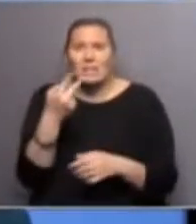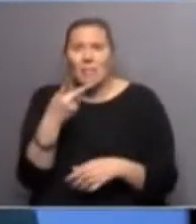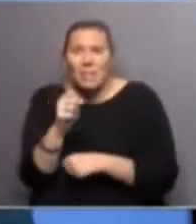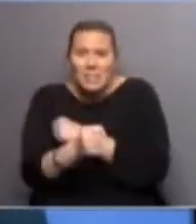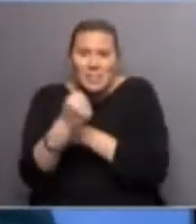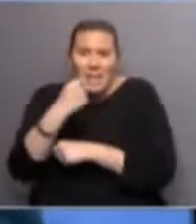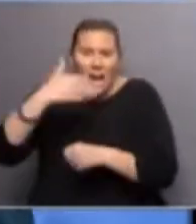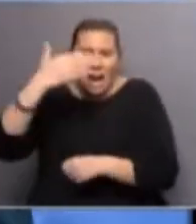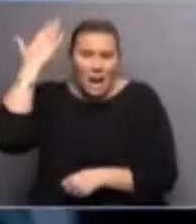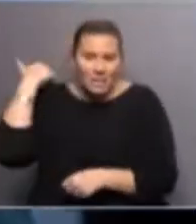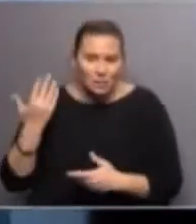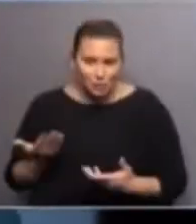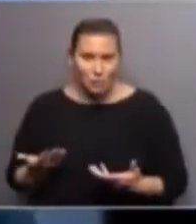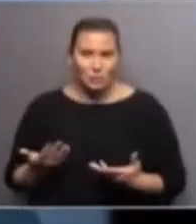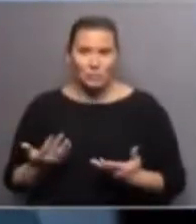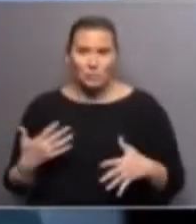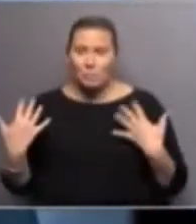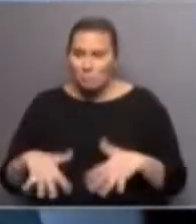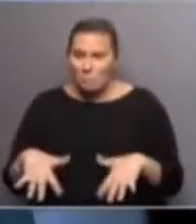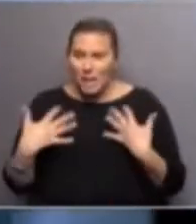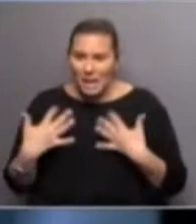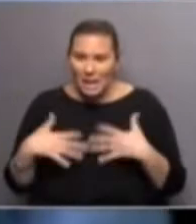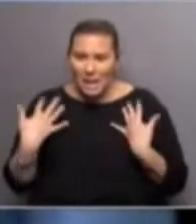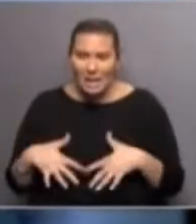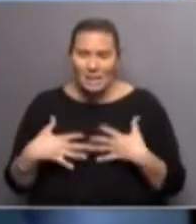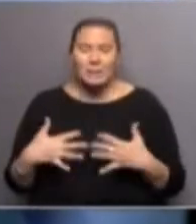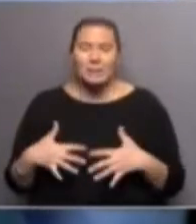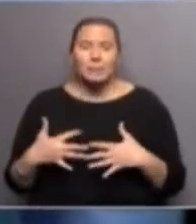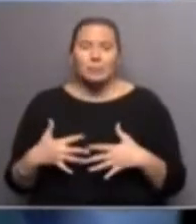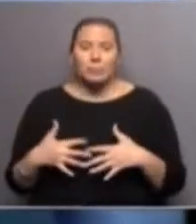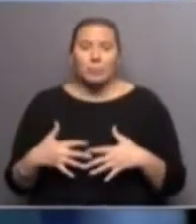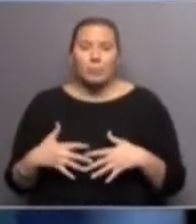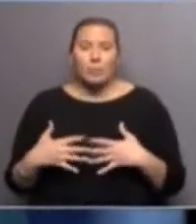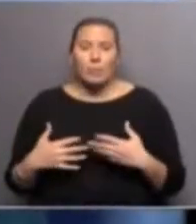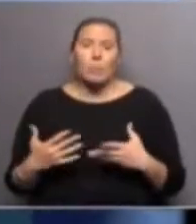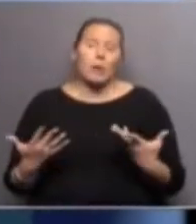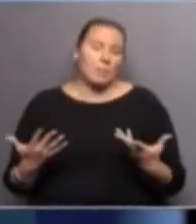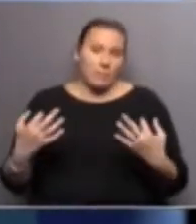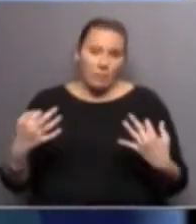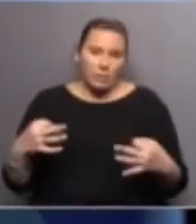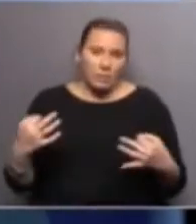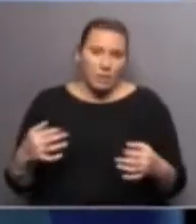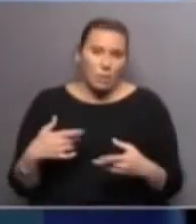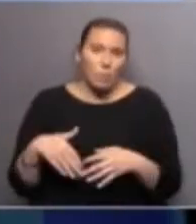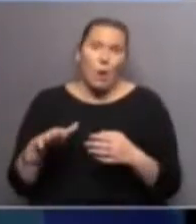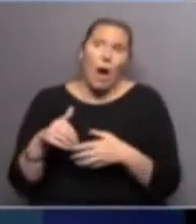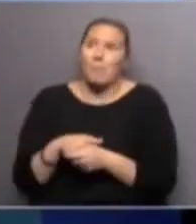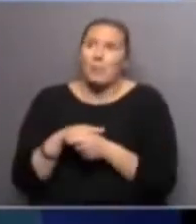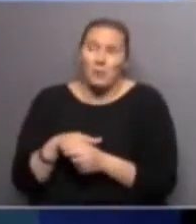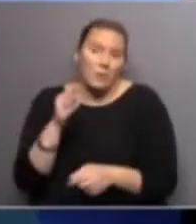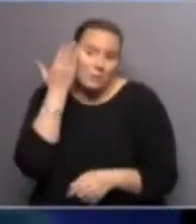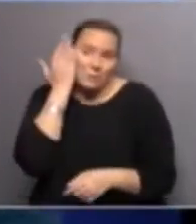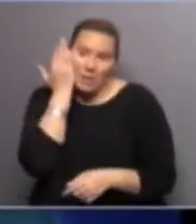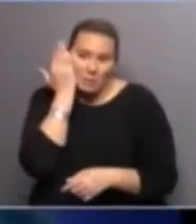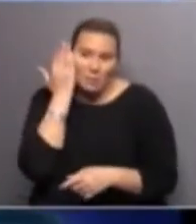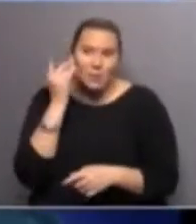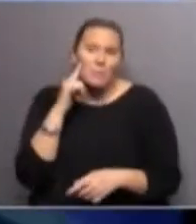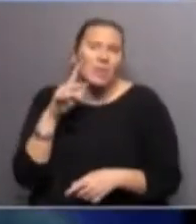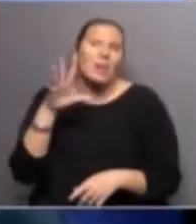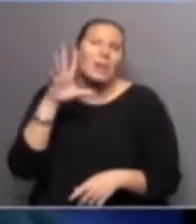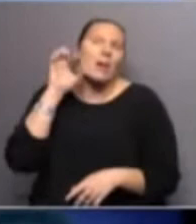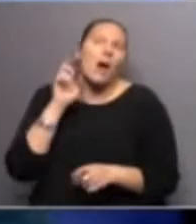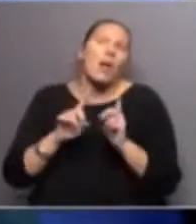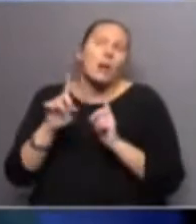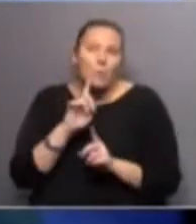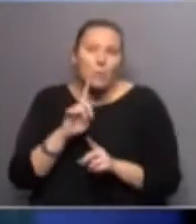años, de atrás, o sea, 20 años atrás. Qué divino, ¿no? Y que, bueno, estamos como amigos de Facebook y todavía recuerdan